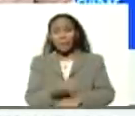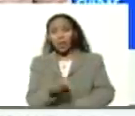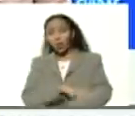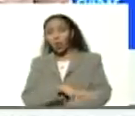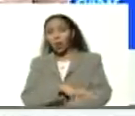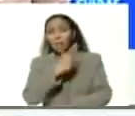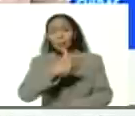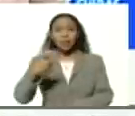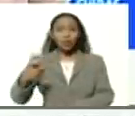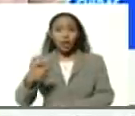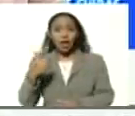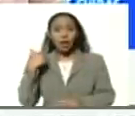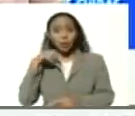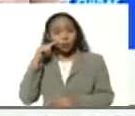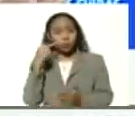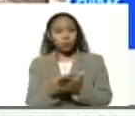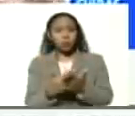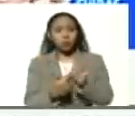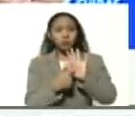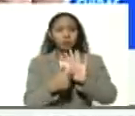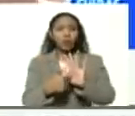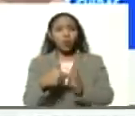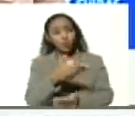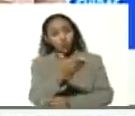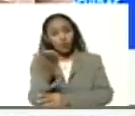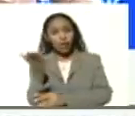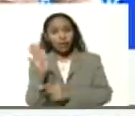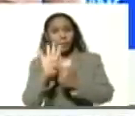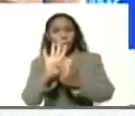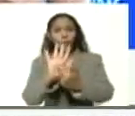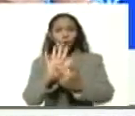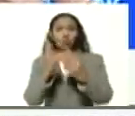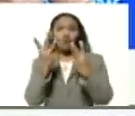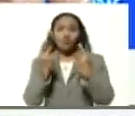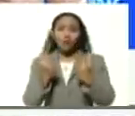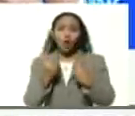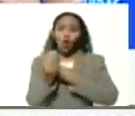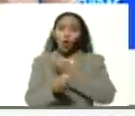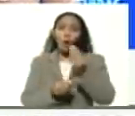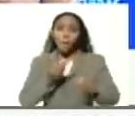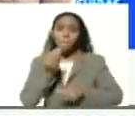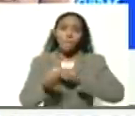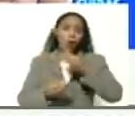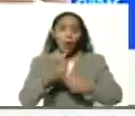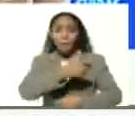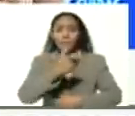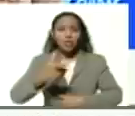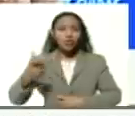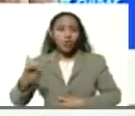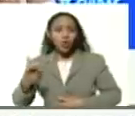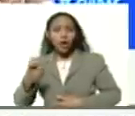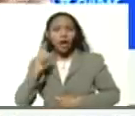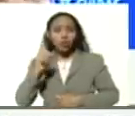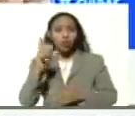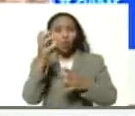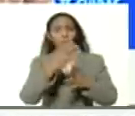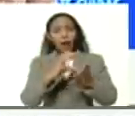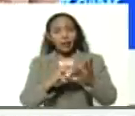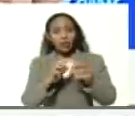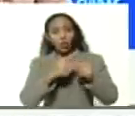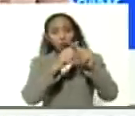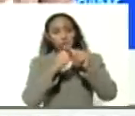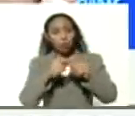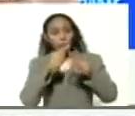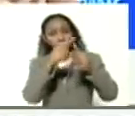les hemos demostrado nosotros a ustedes en números, como los casos en su caracterización